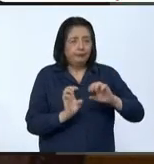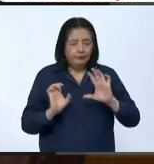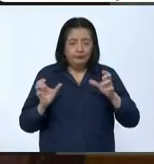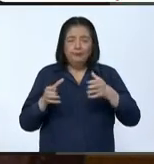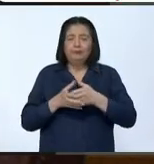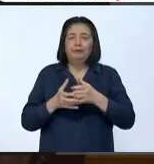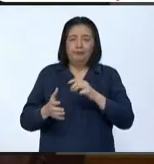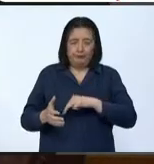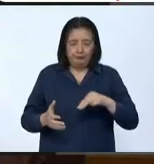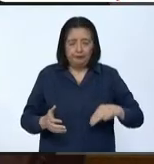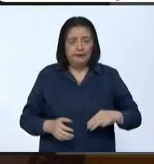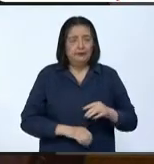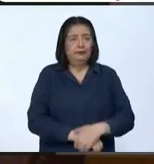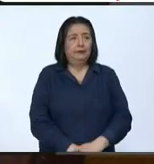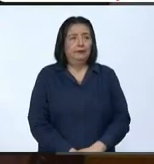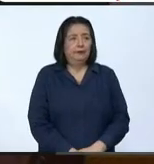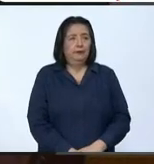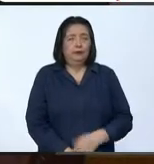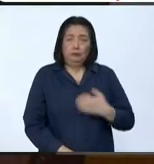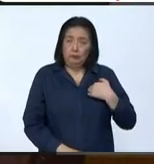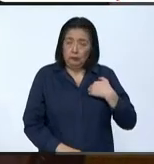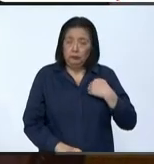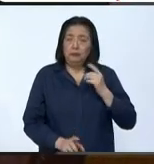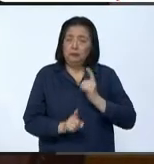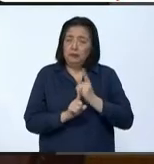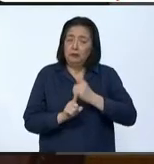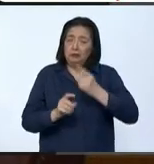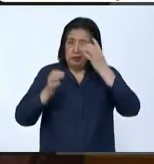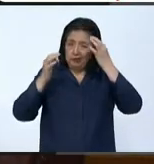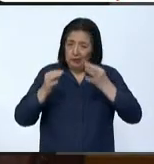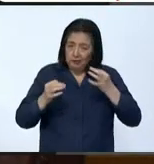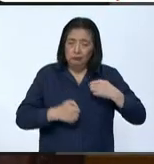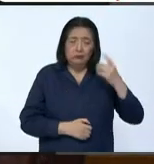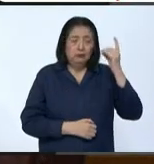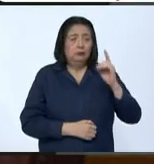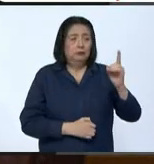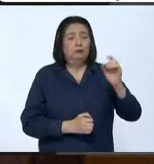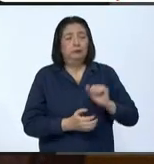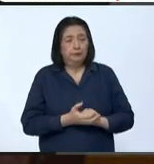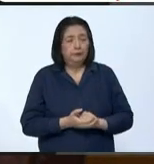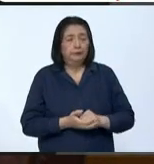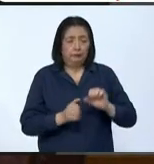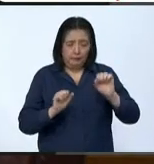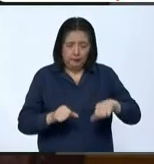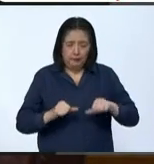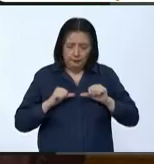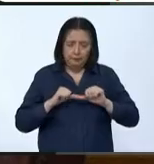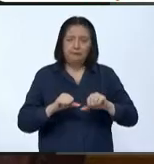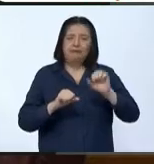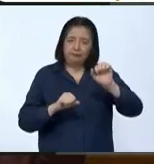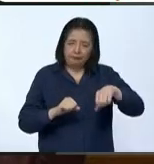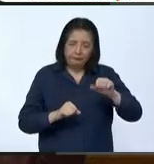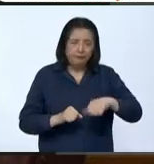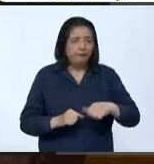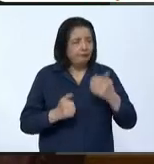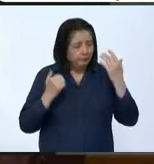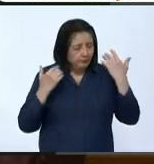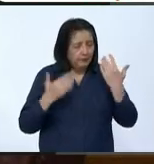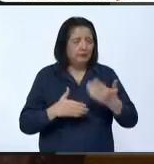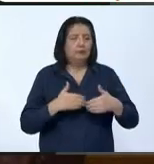ministeriales fieles a nuestras convicciones democráticas Seguiremos apostando